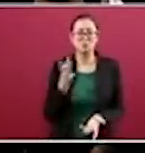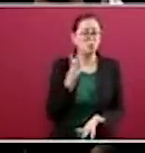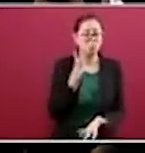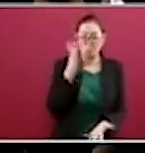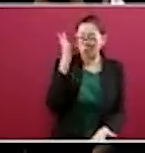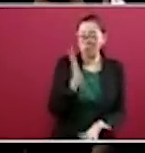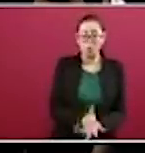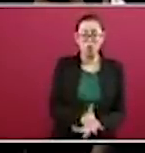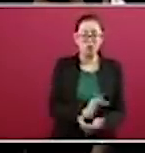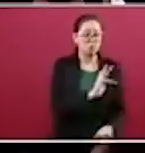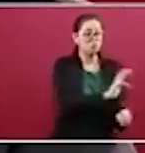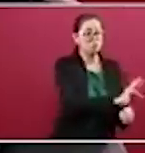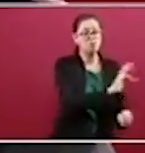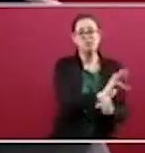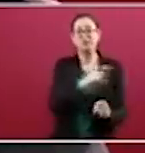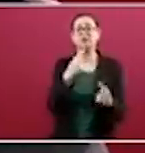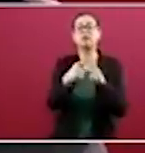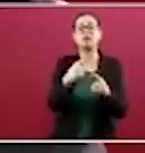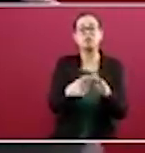para la seguridad pública,